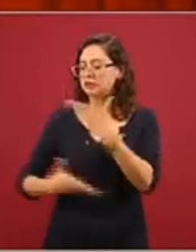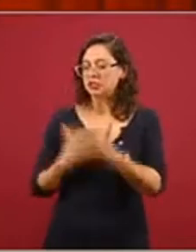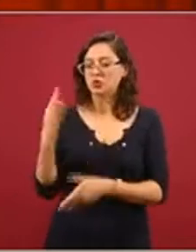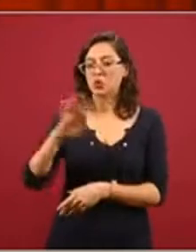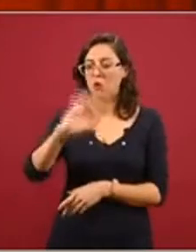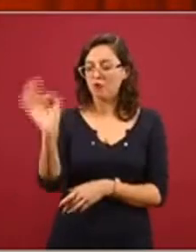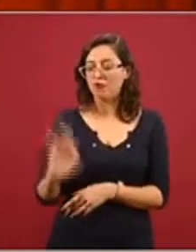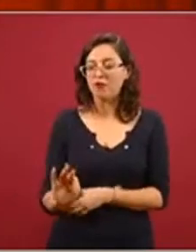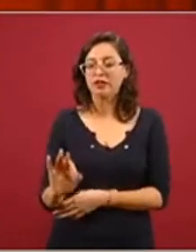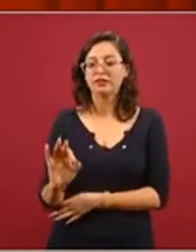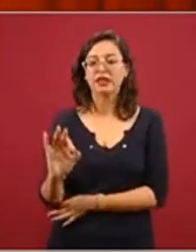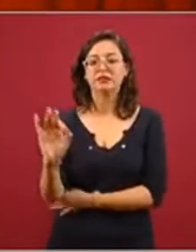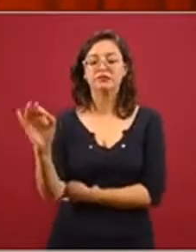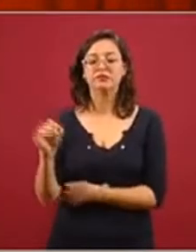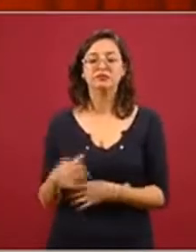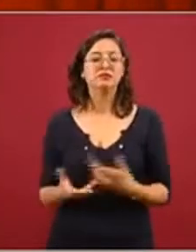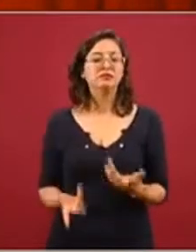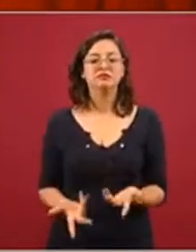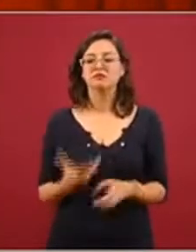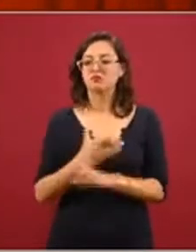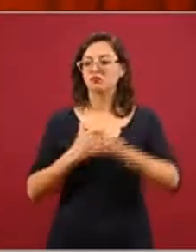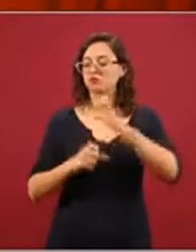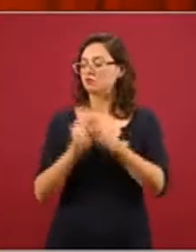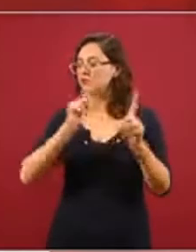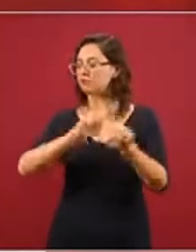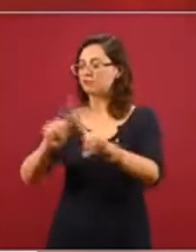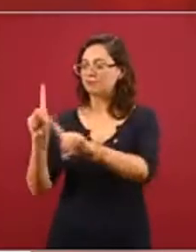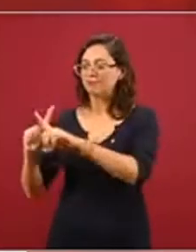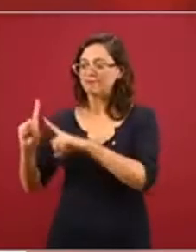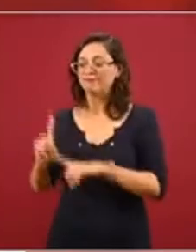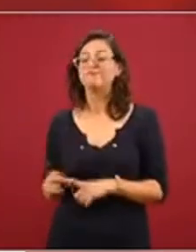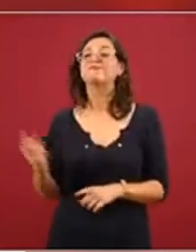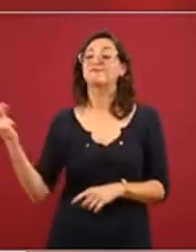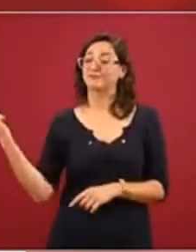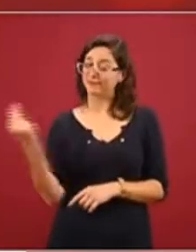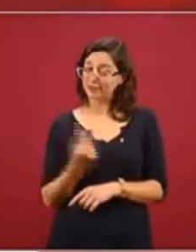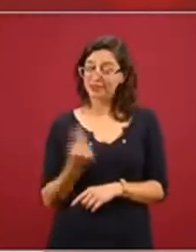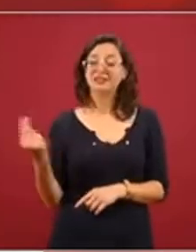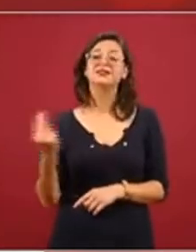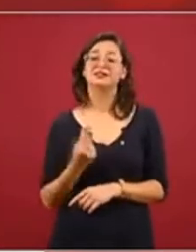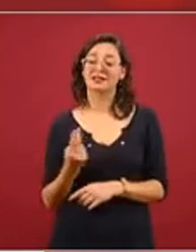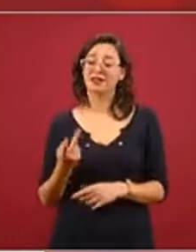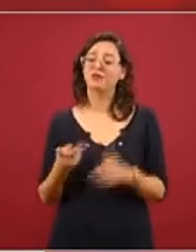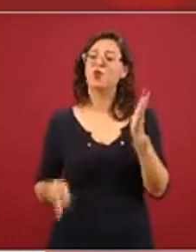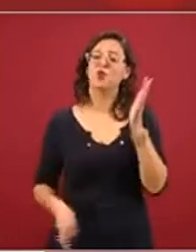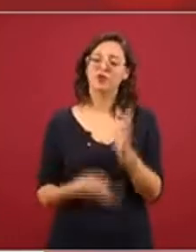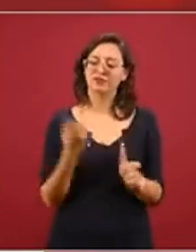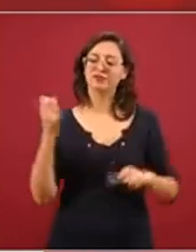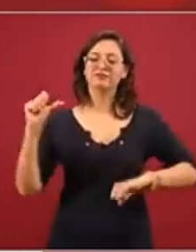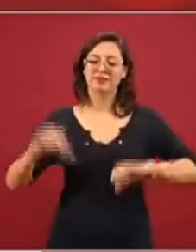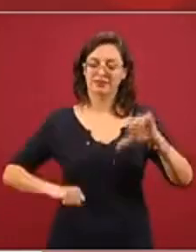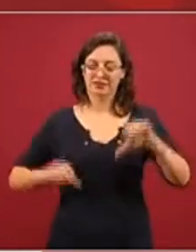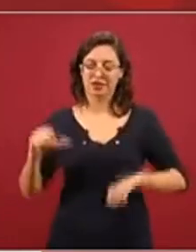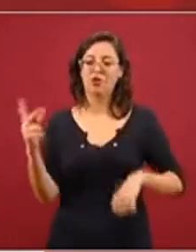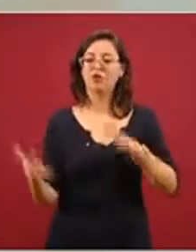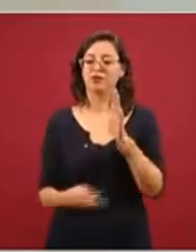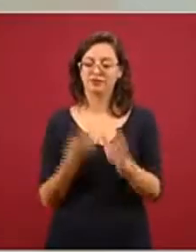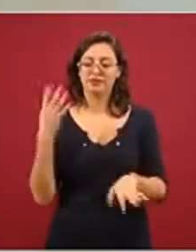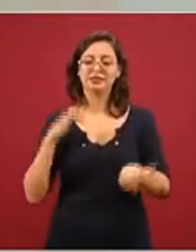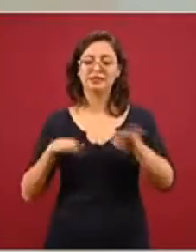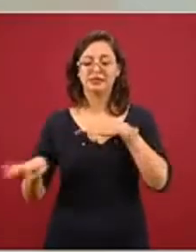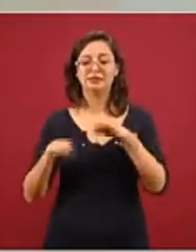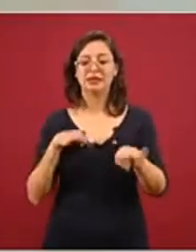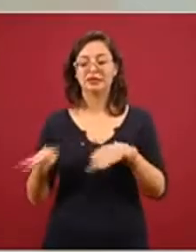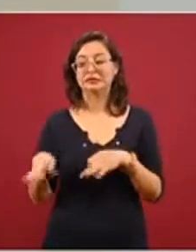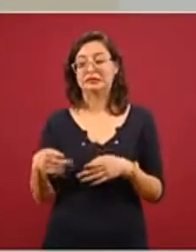servicios o cualquier naturaleza de su empleo, puedan recuperar pronto estas actividades. El